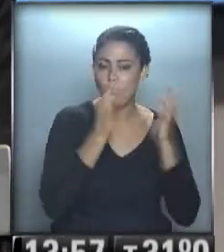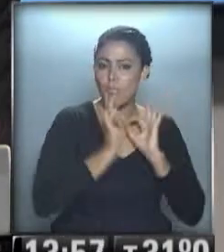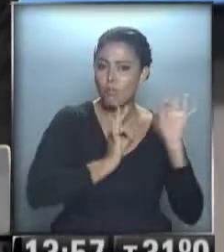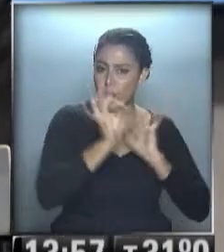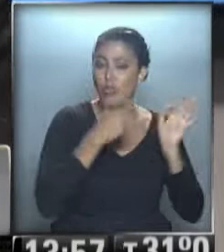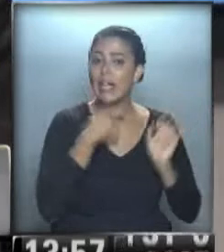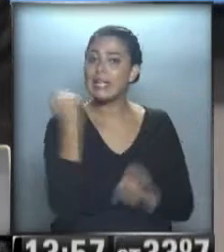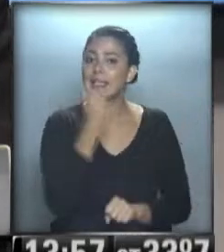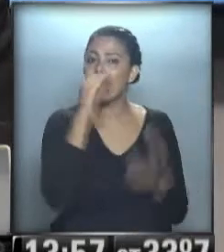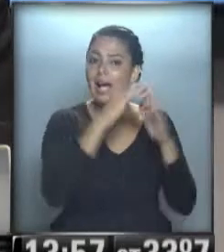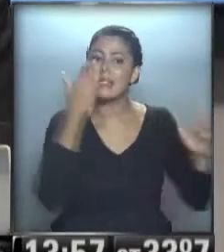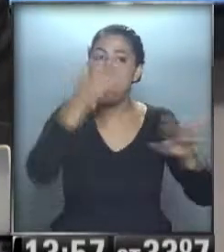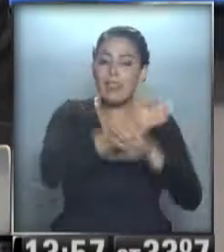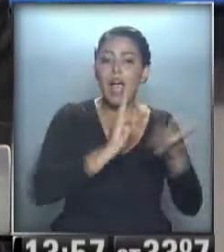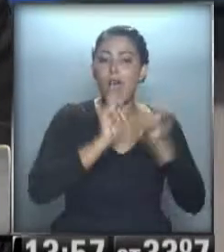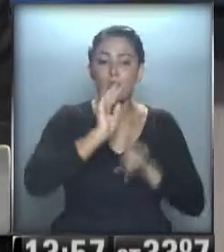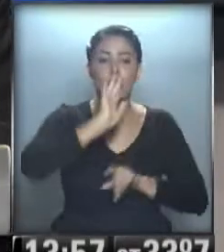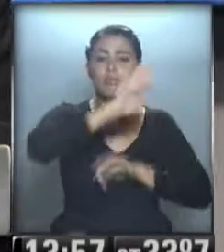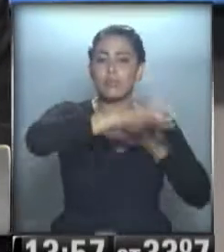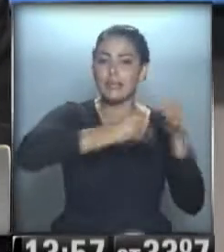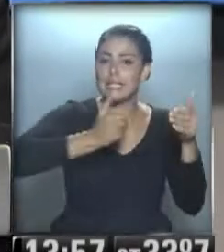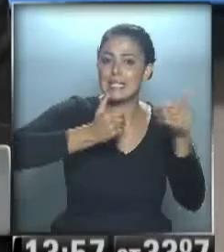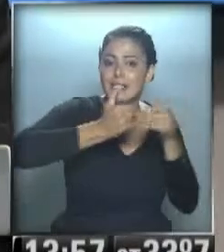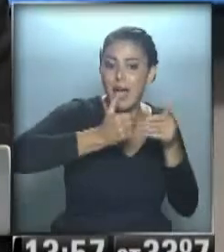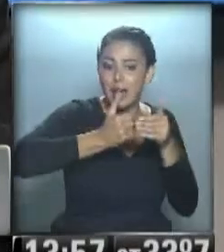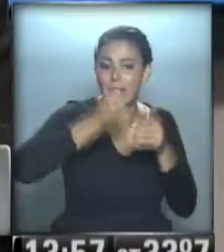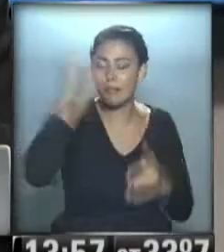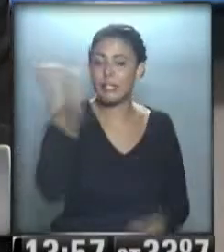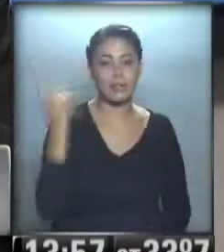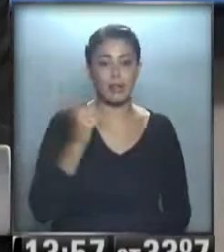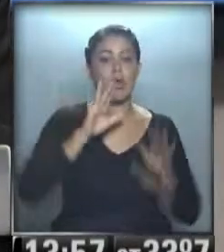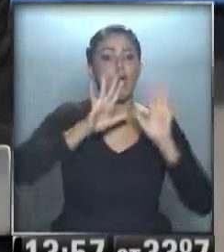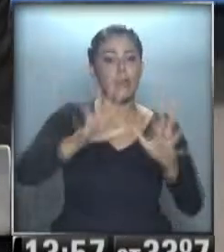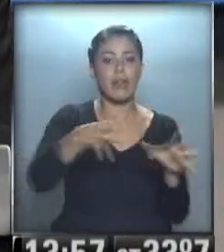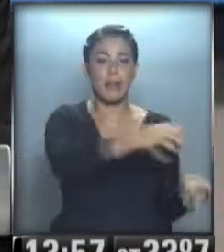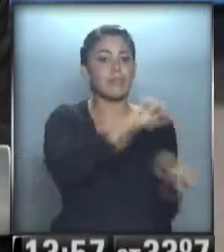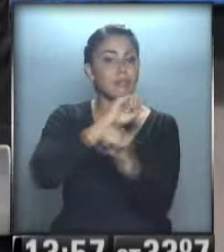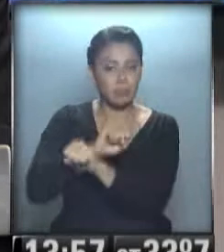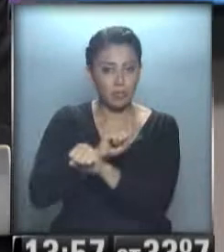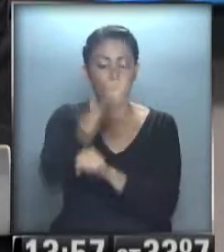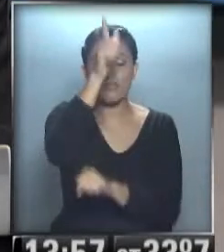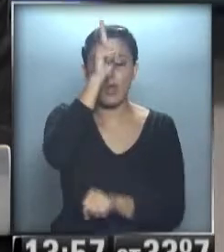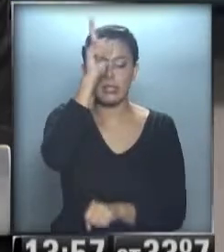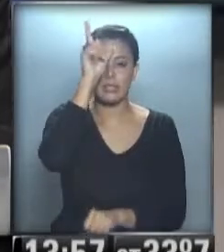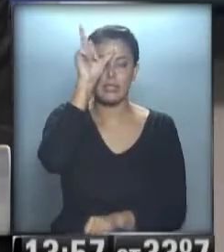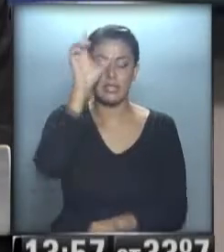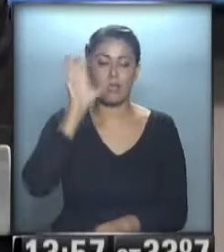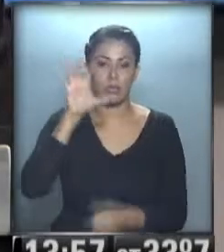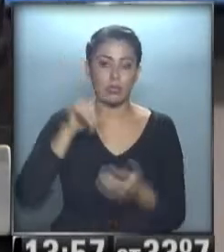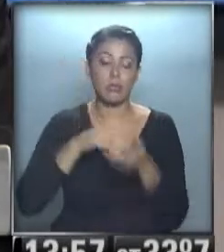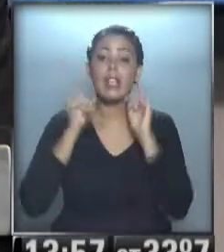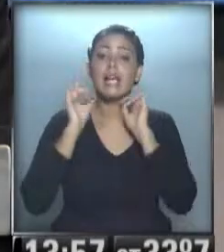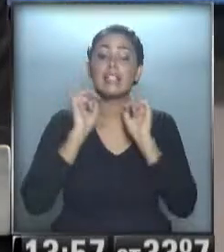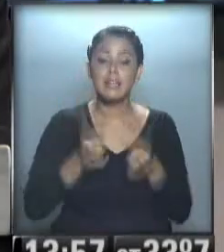casa hicieron unos pasos lograron acercarse a la casa inmediatamente fueron detenidos por la policía bonaerense que ya